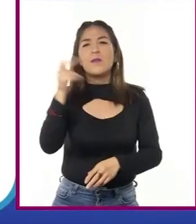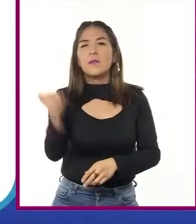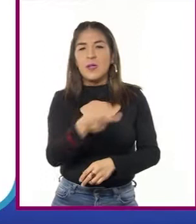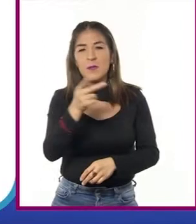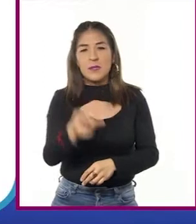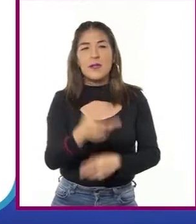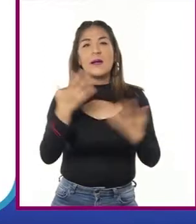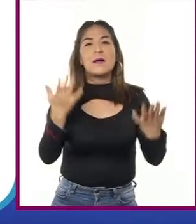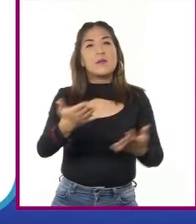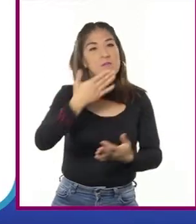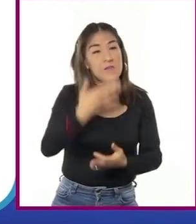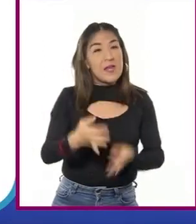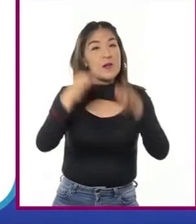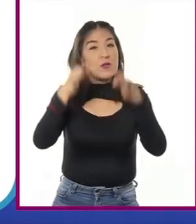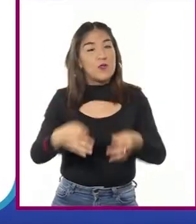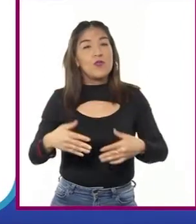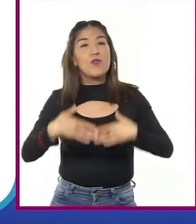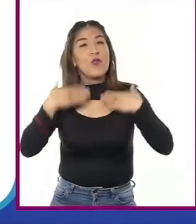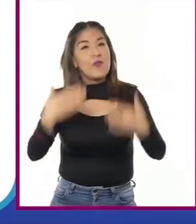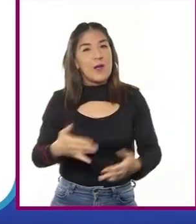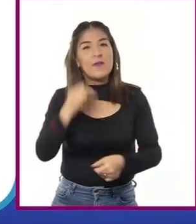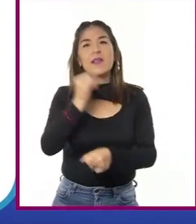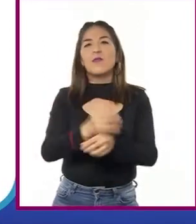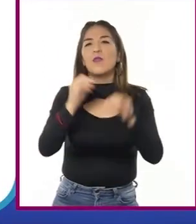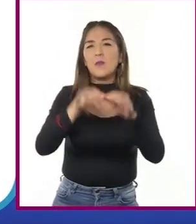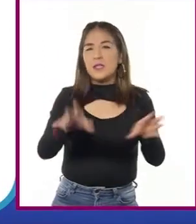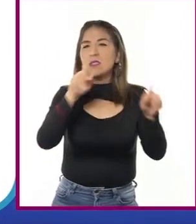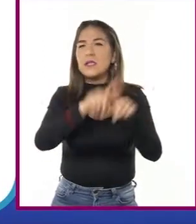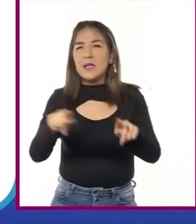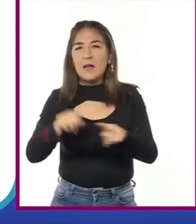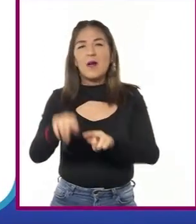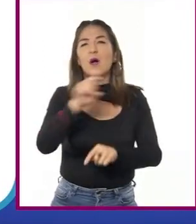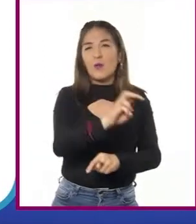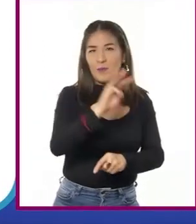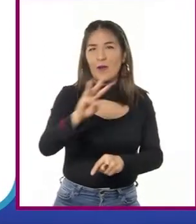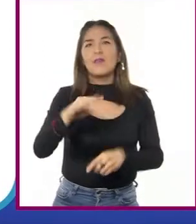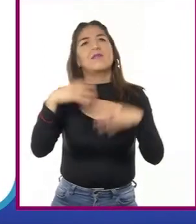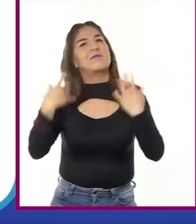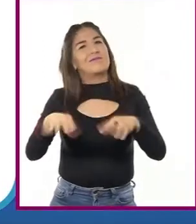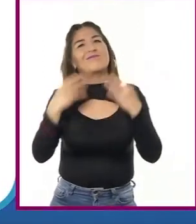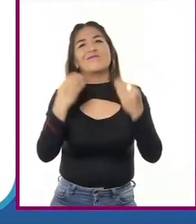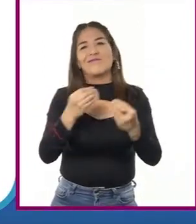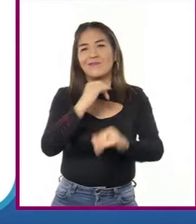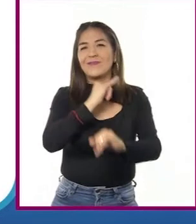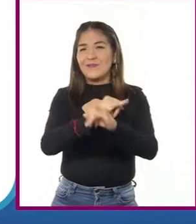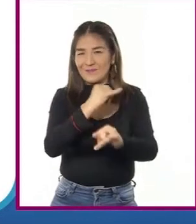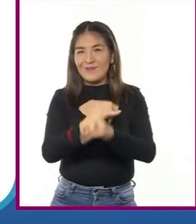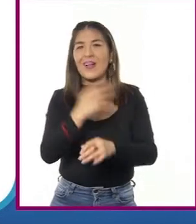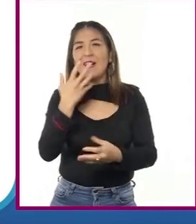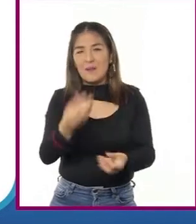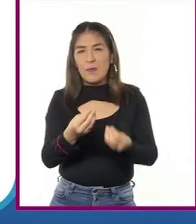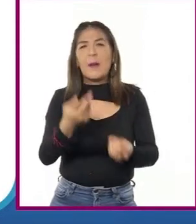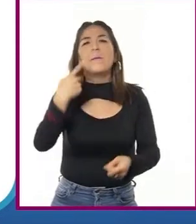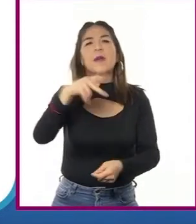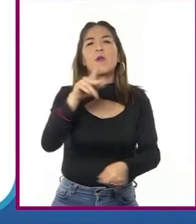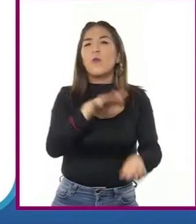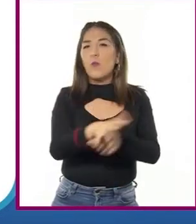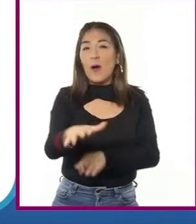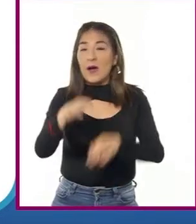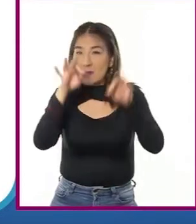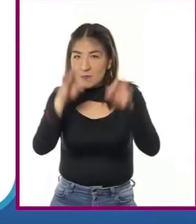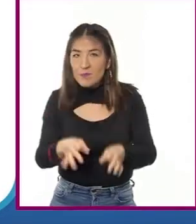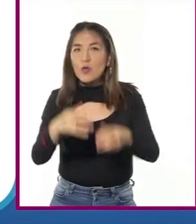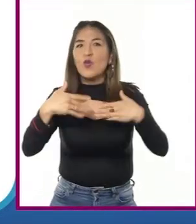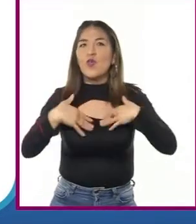su veracidad, pues podríamos consultar diversas fuentes porque existen muchas, pero ¿cuáles son confiables